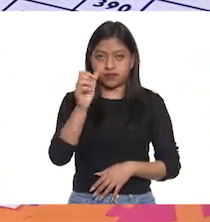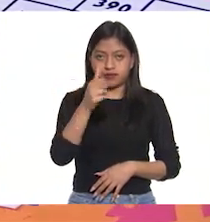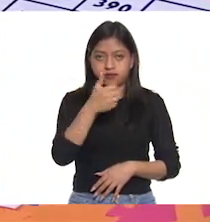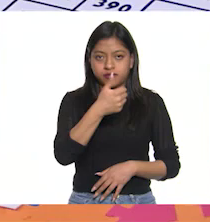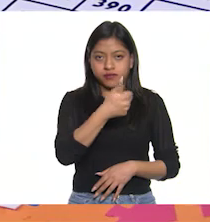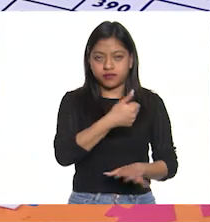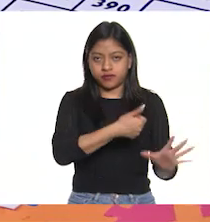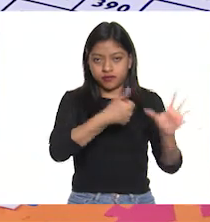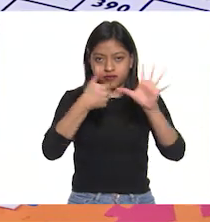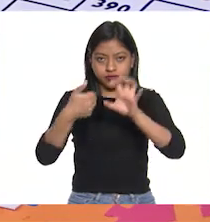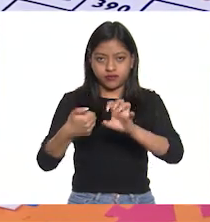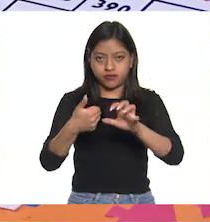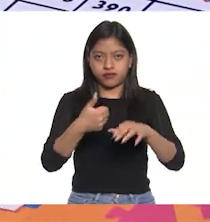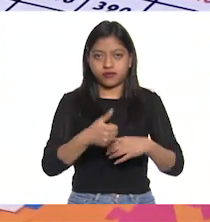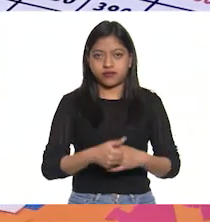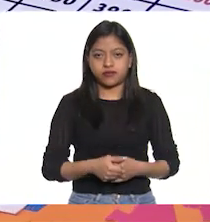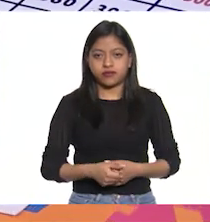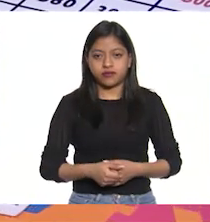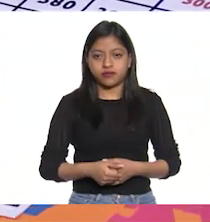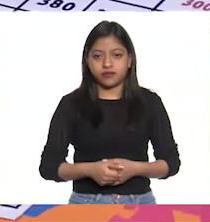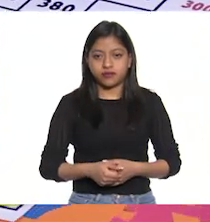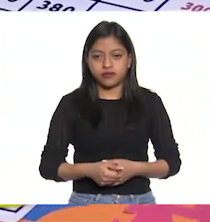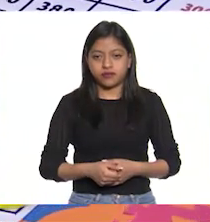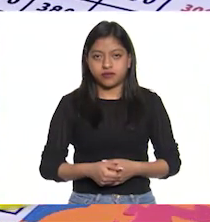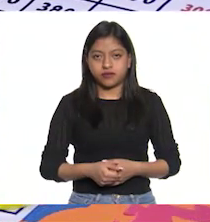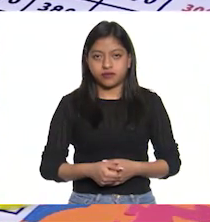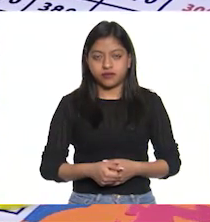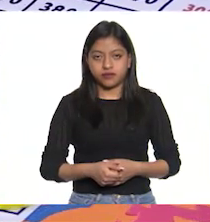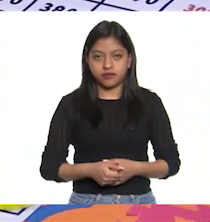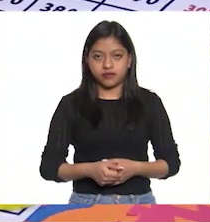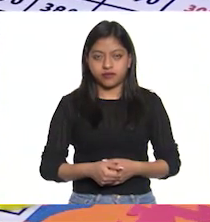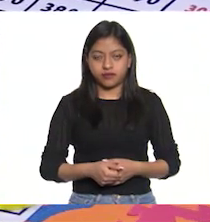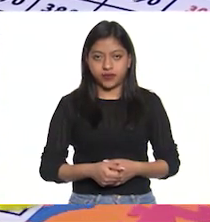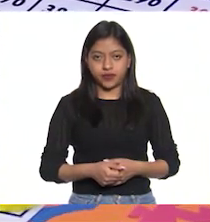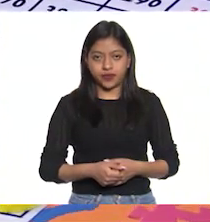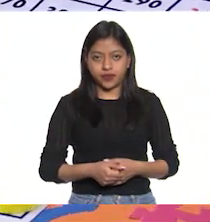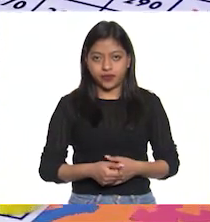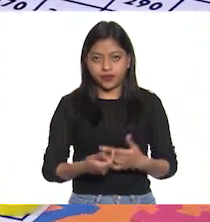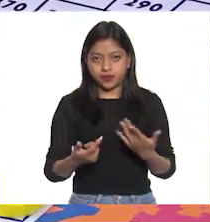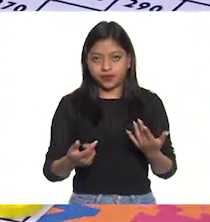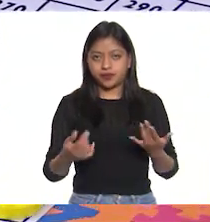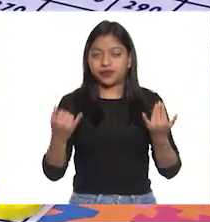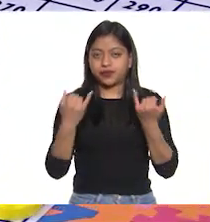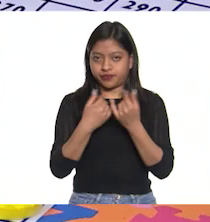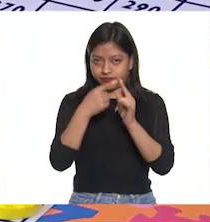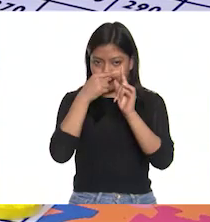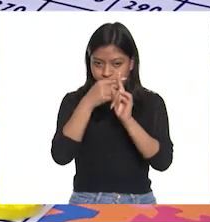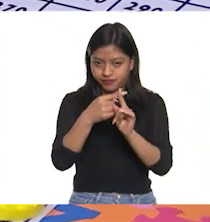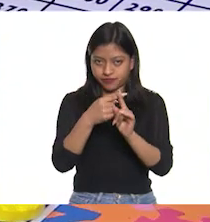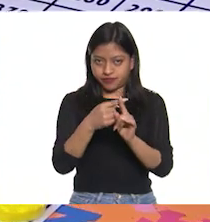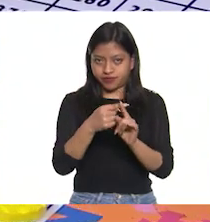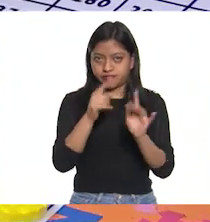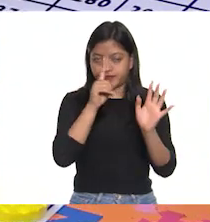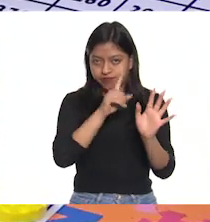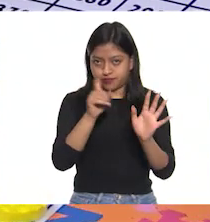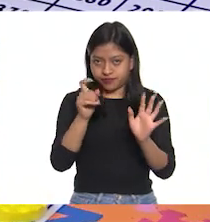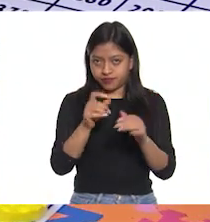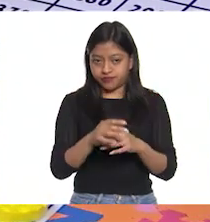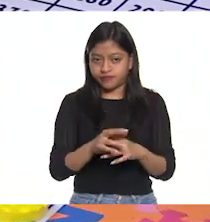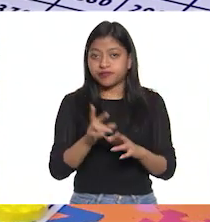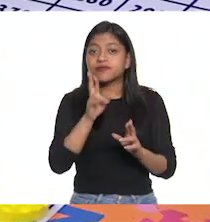500... 600, porque aquí estos dos son 100. Y vamos a sumar los otros 100.